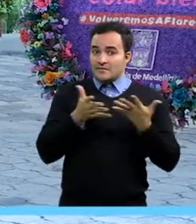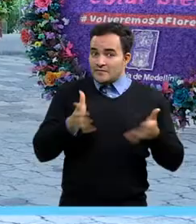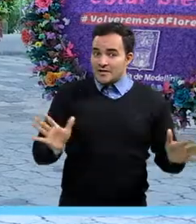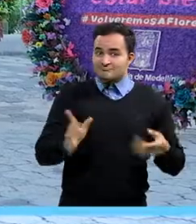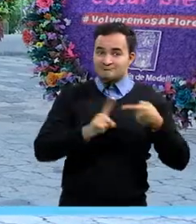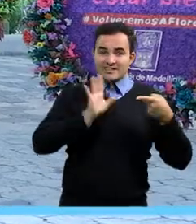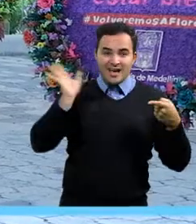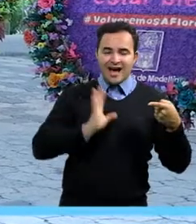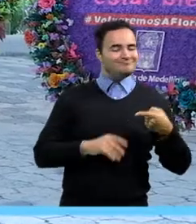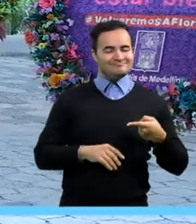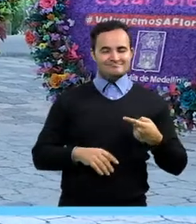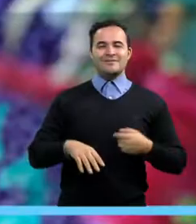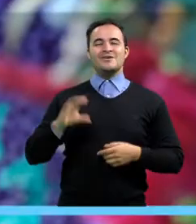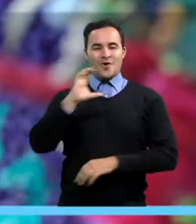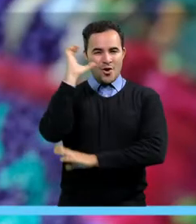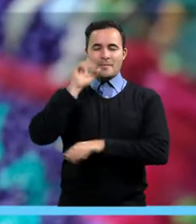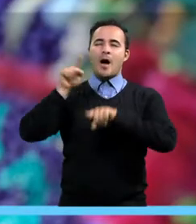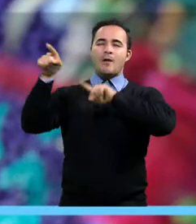Música